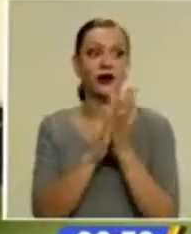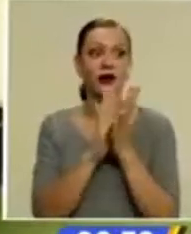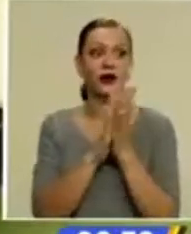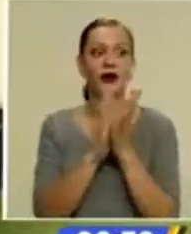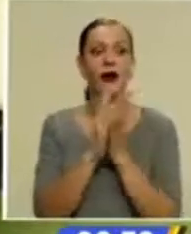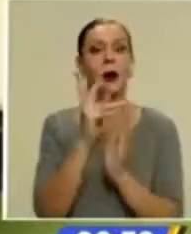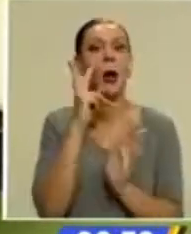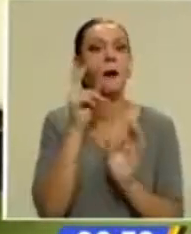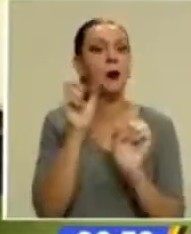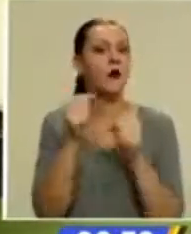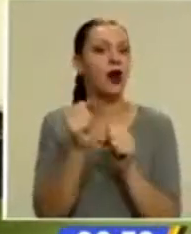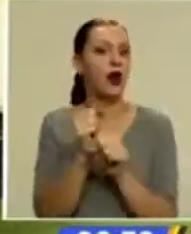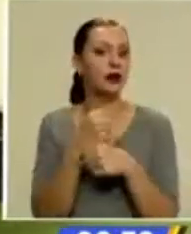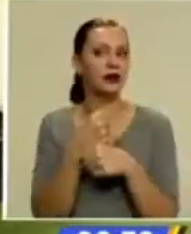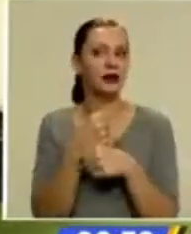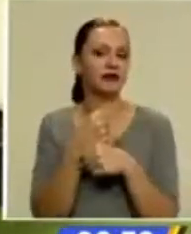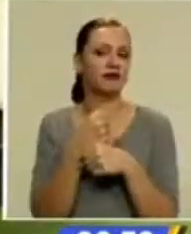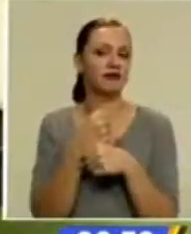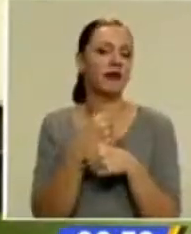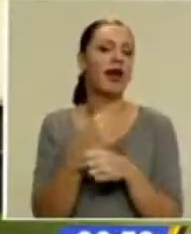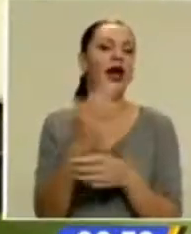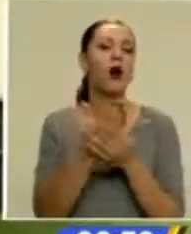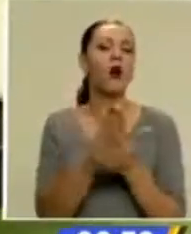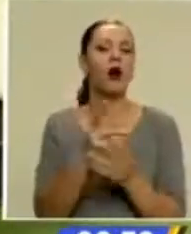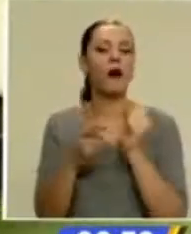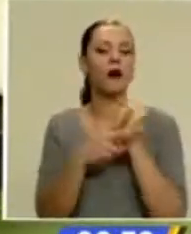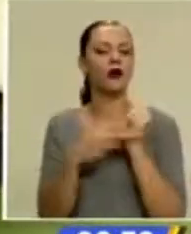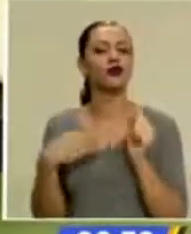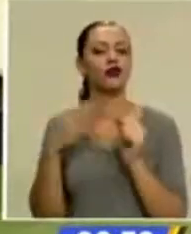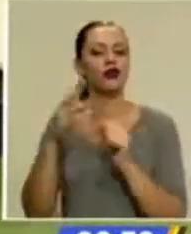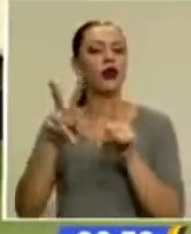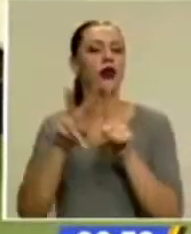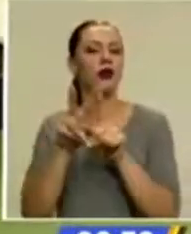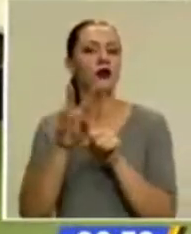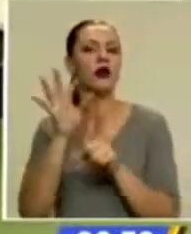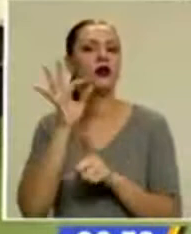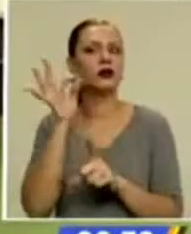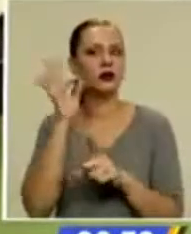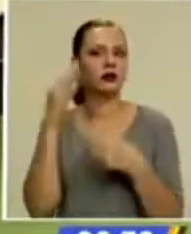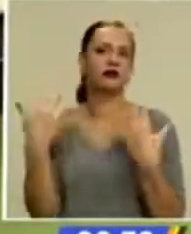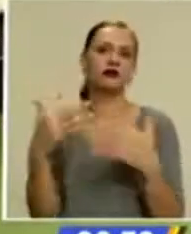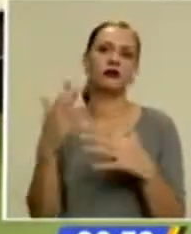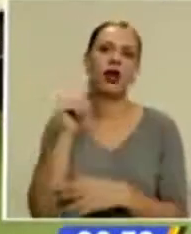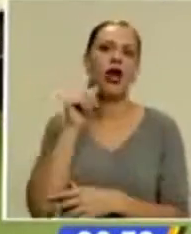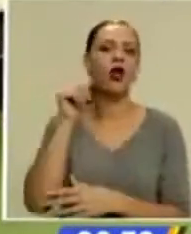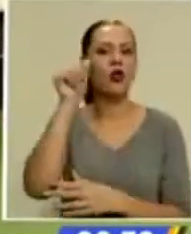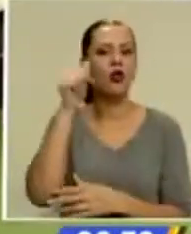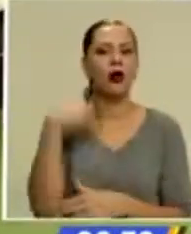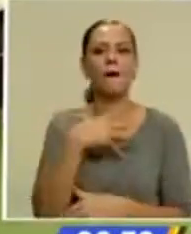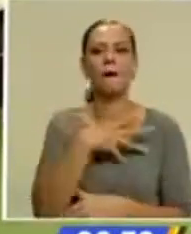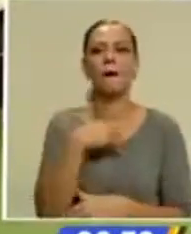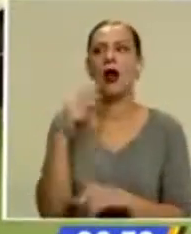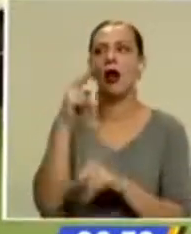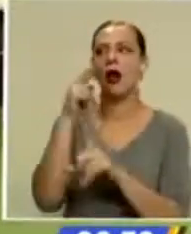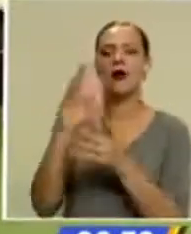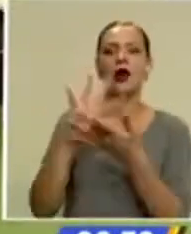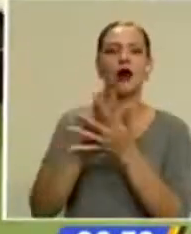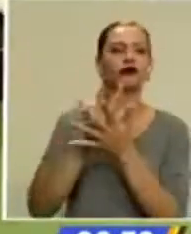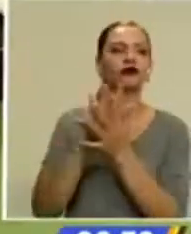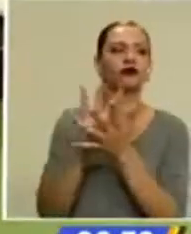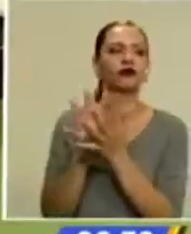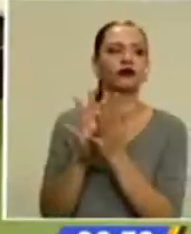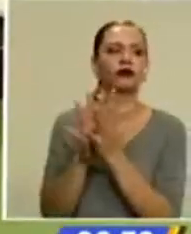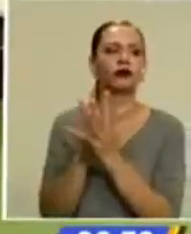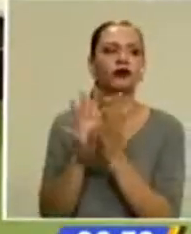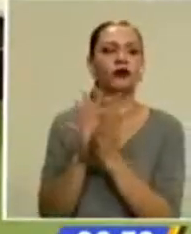Vamos a ver si podemos hacer. Alguna vez fui a Nicoya y las señoras, mira, Faul, las señoras mayores, que me encanta verlas. Y